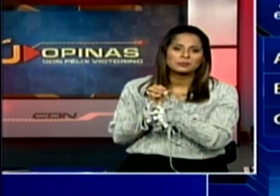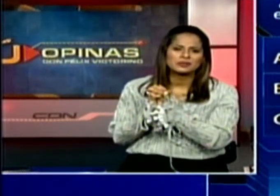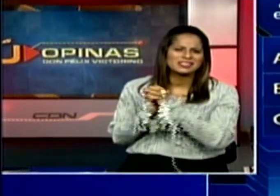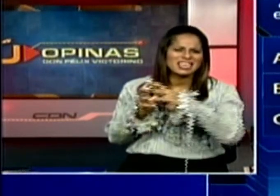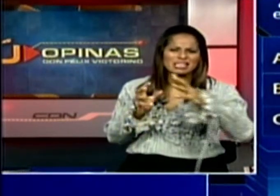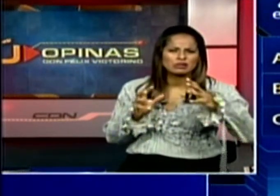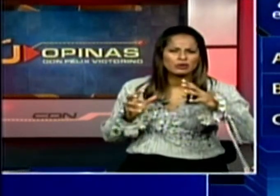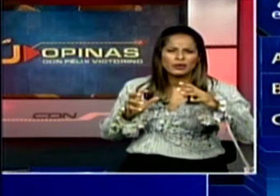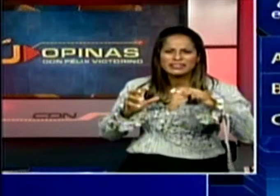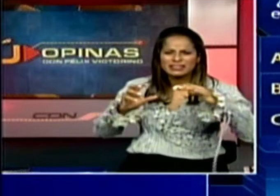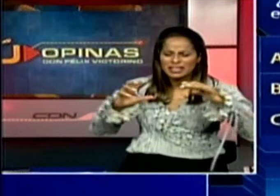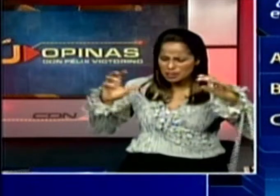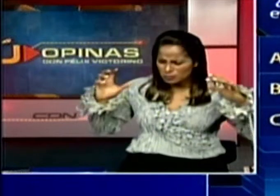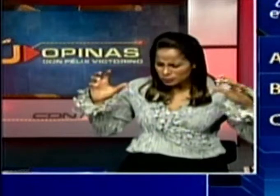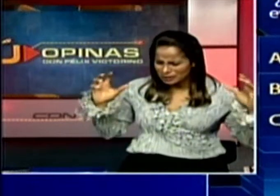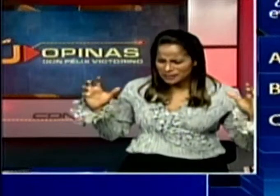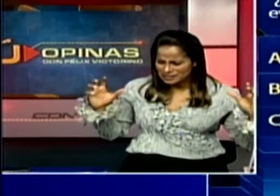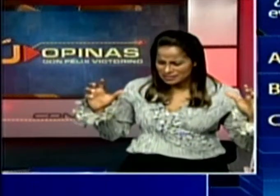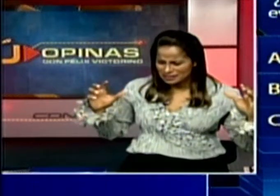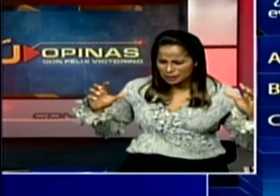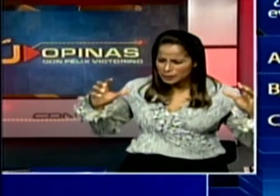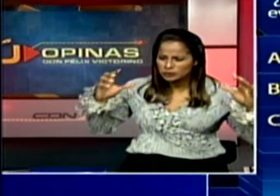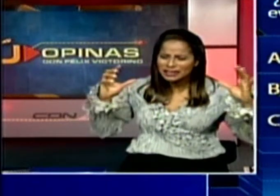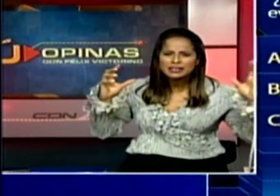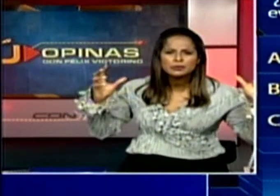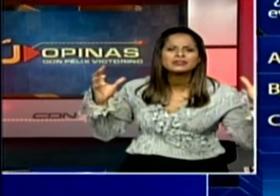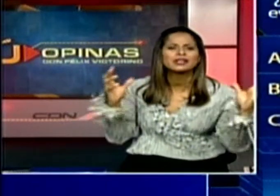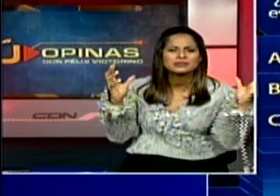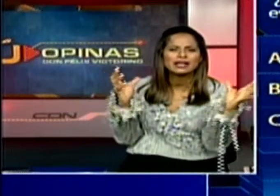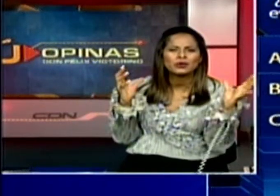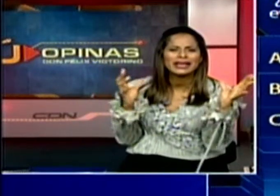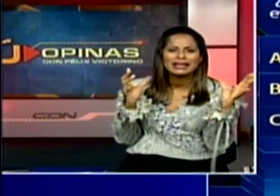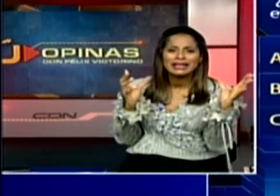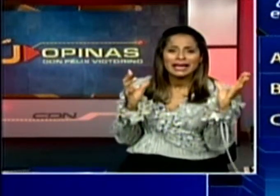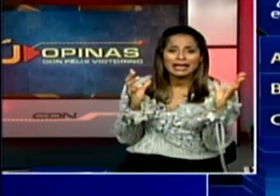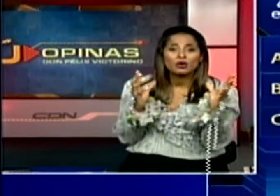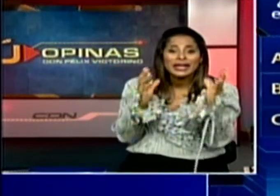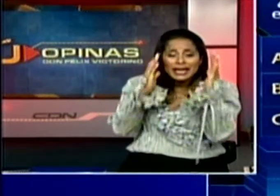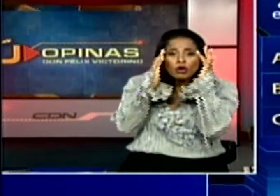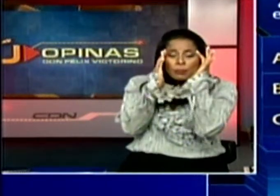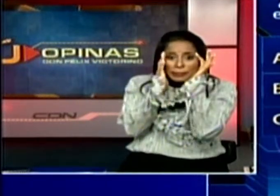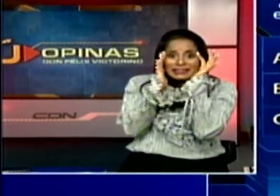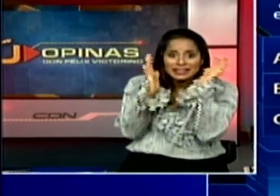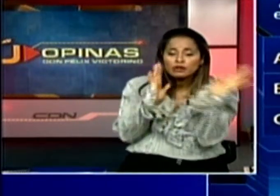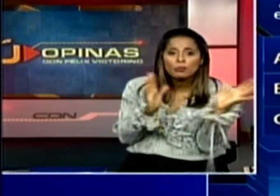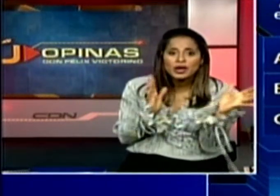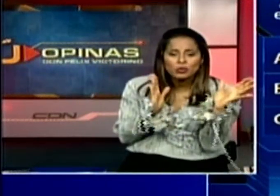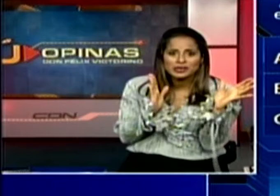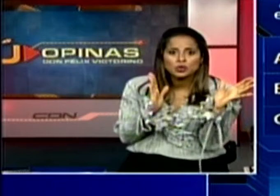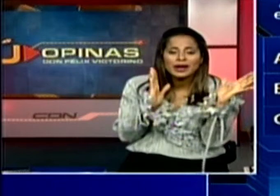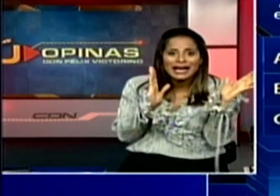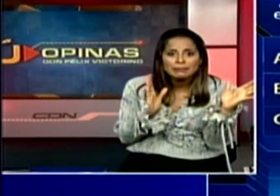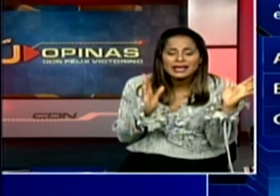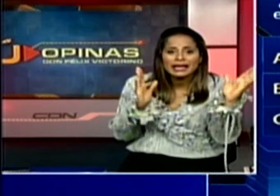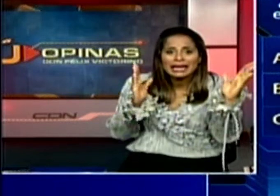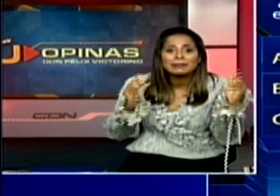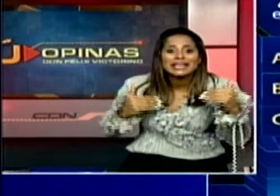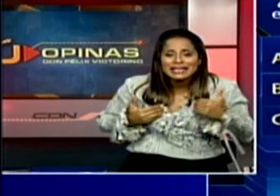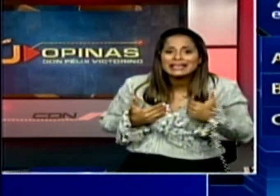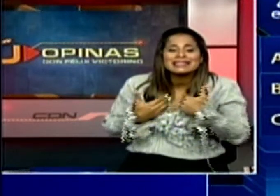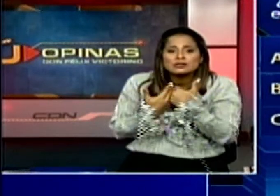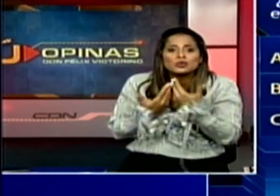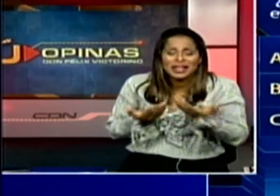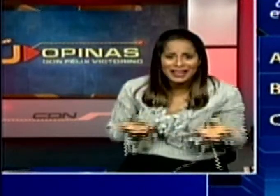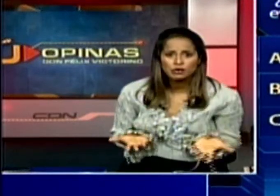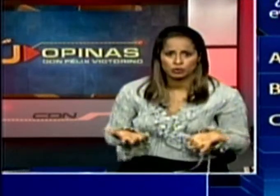del 4% y lo exigimos a veces en términos tan divorciados a lo que es comprender cómo una educación cambia la manera